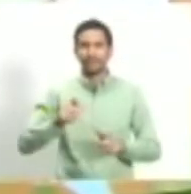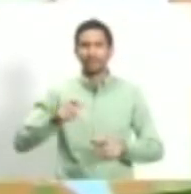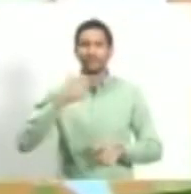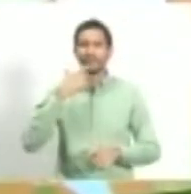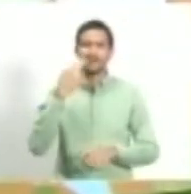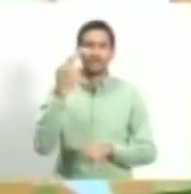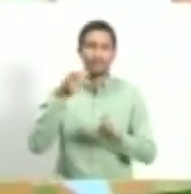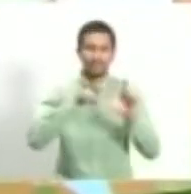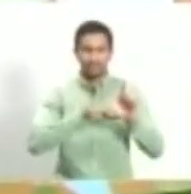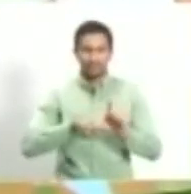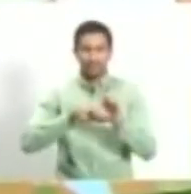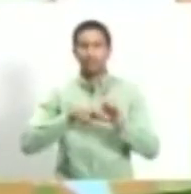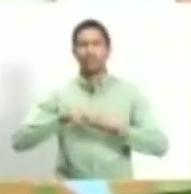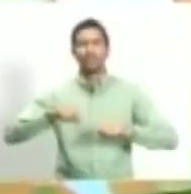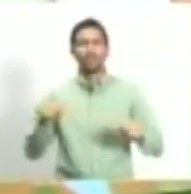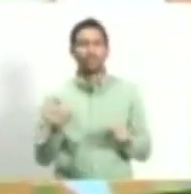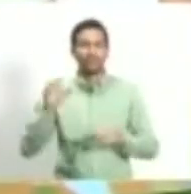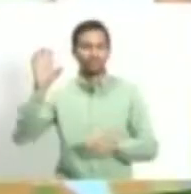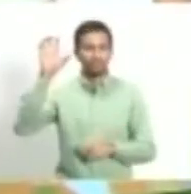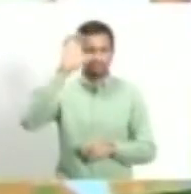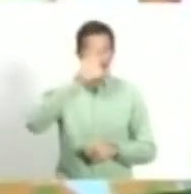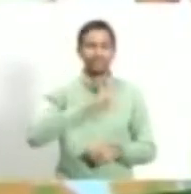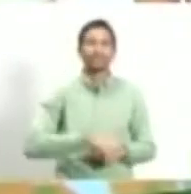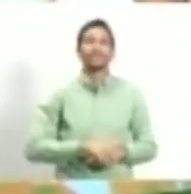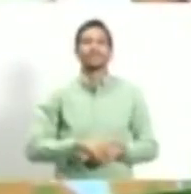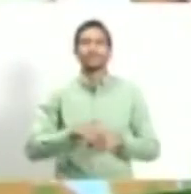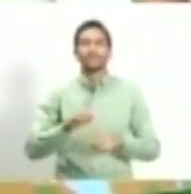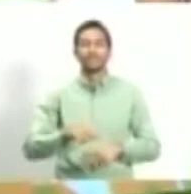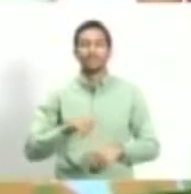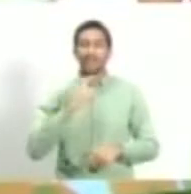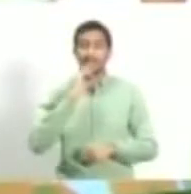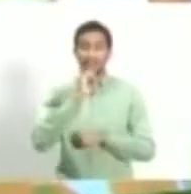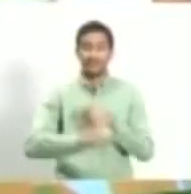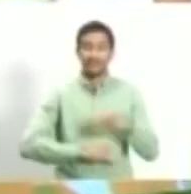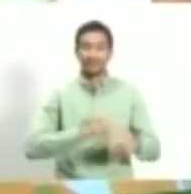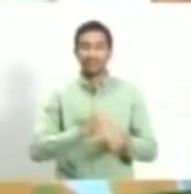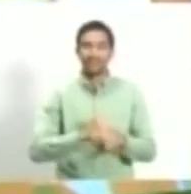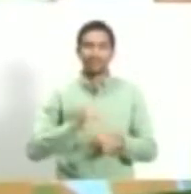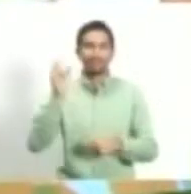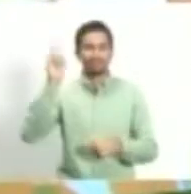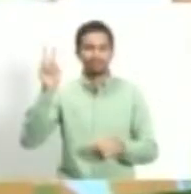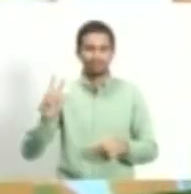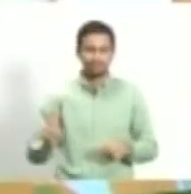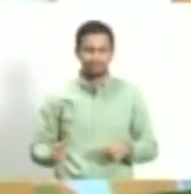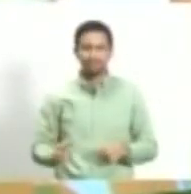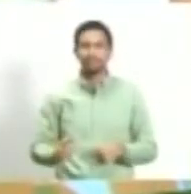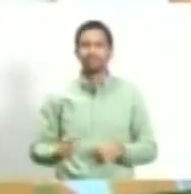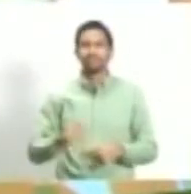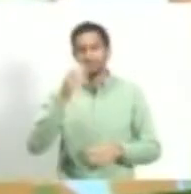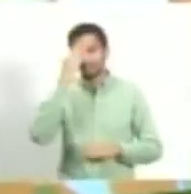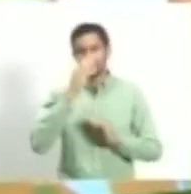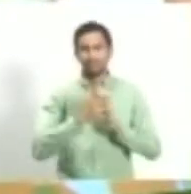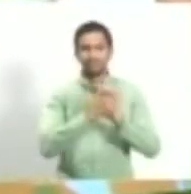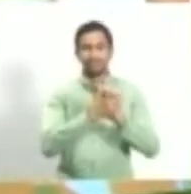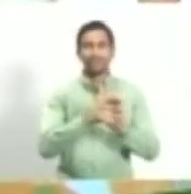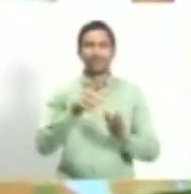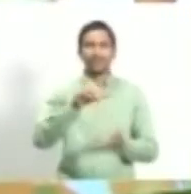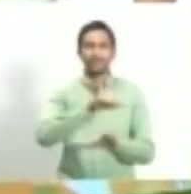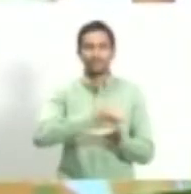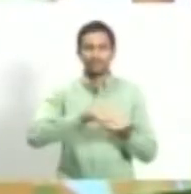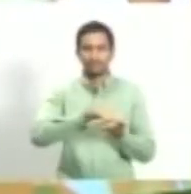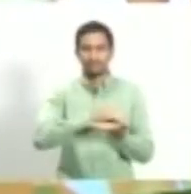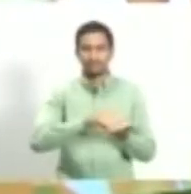desde Bogotá. Yo voy con saludos internacionales. Está Gustavo Herrera desde Maracaibo, Jaime Bermúdez desde Nueva York.